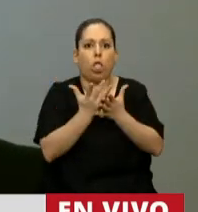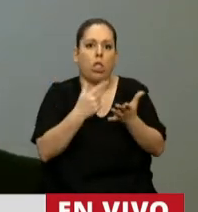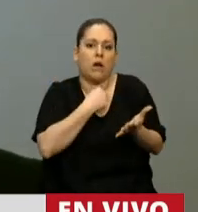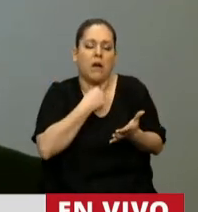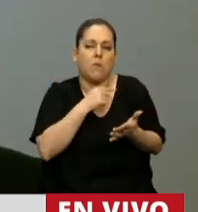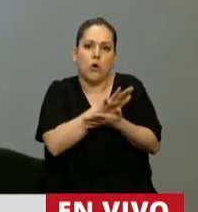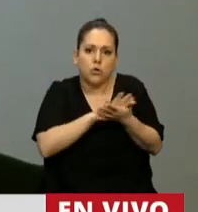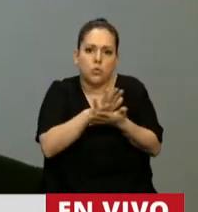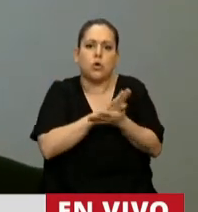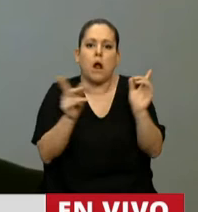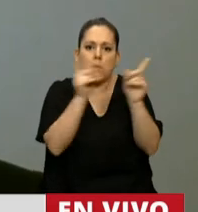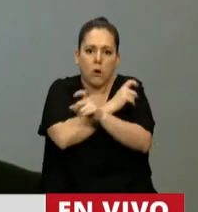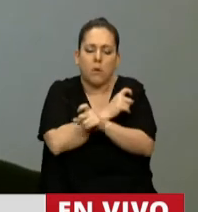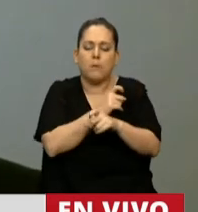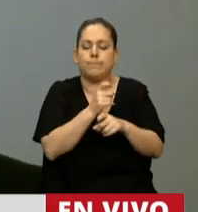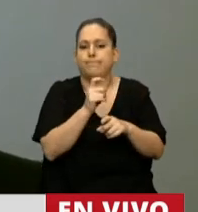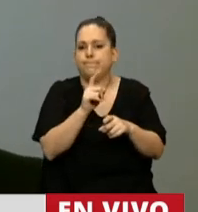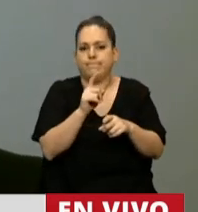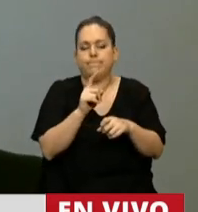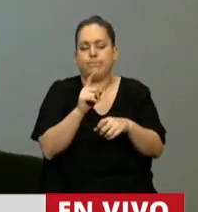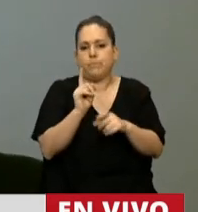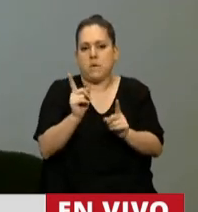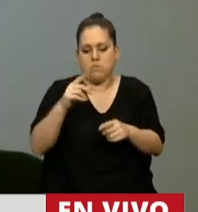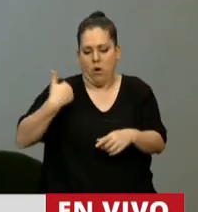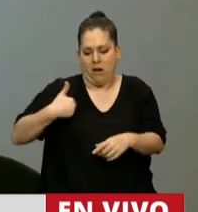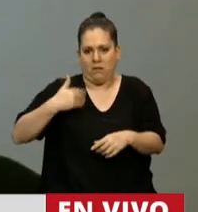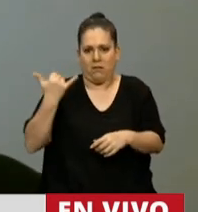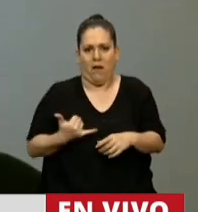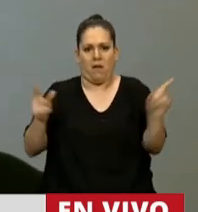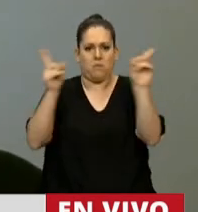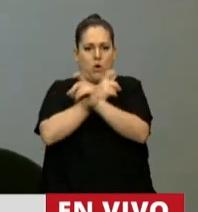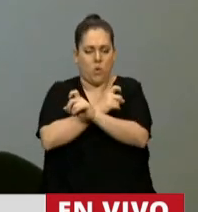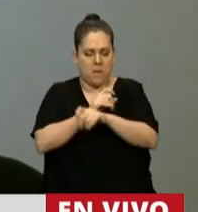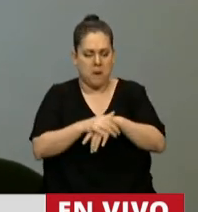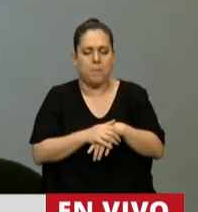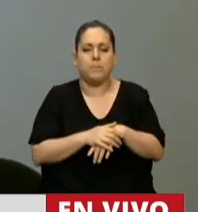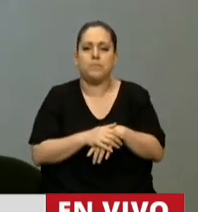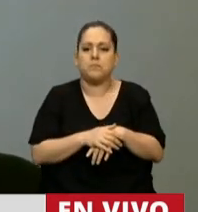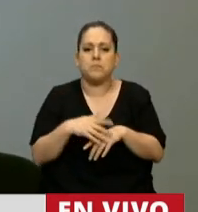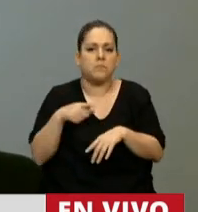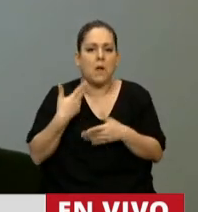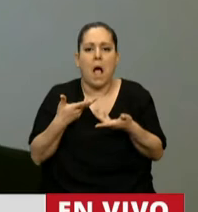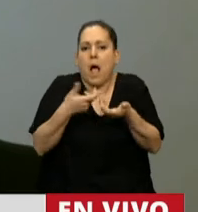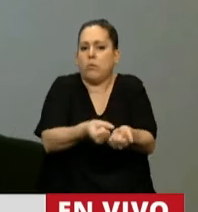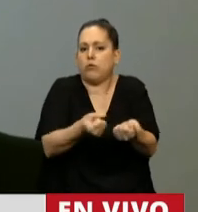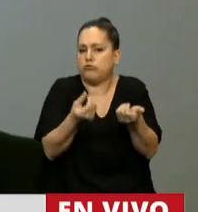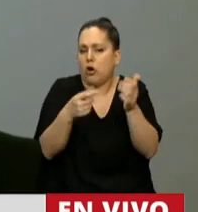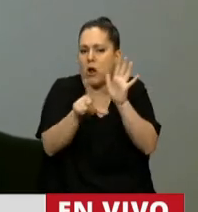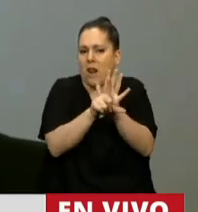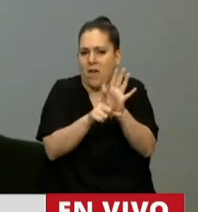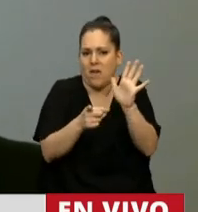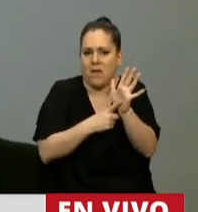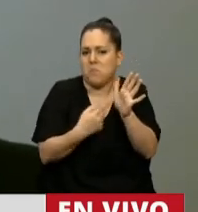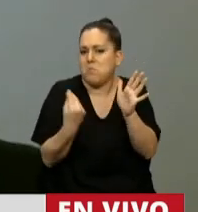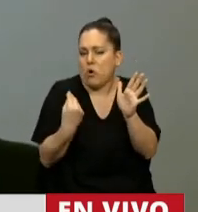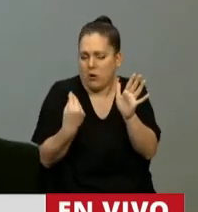de solucionar los problemas que hacia adentro tenemos. ¿Por qué acompañamos este